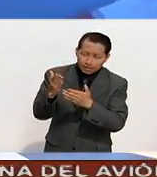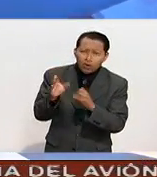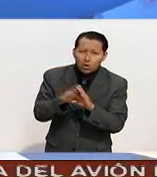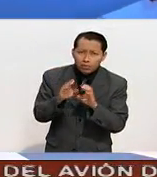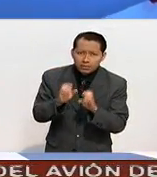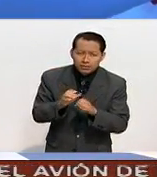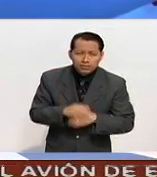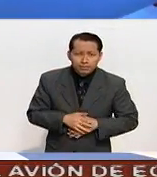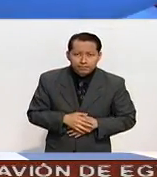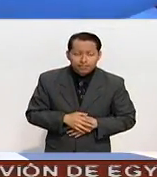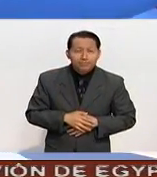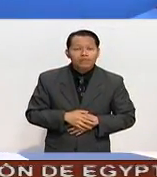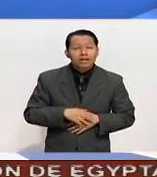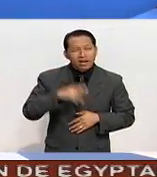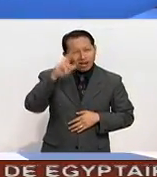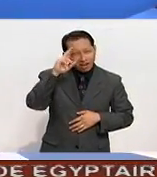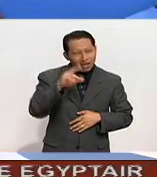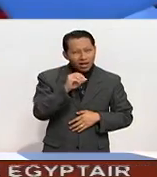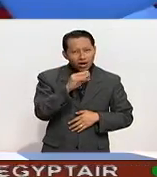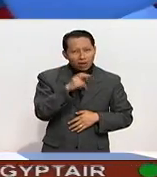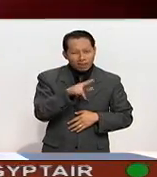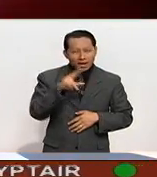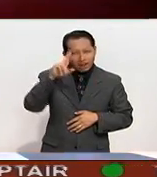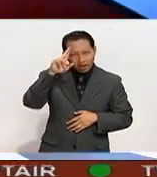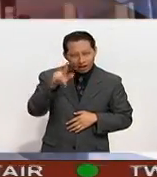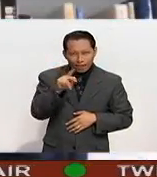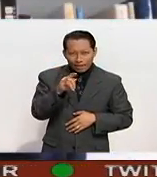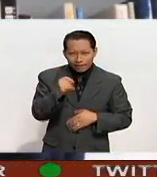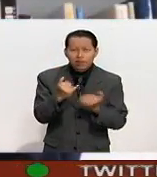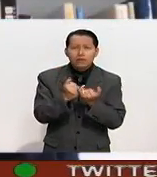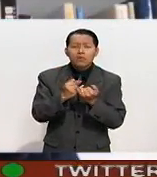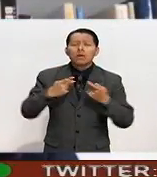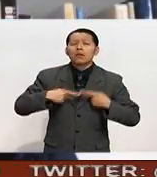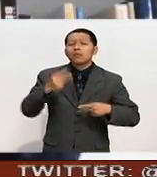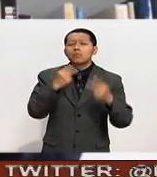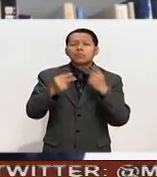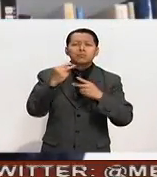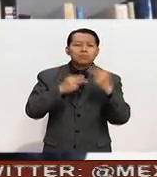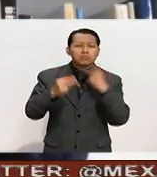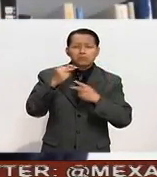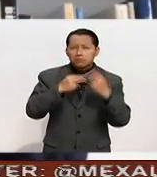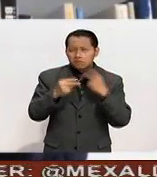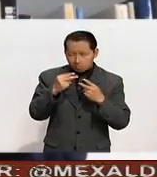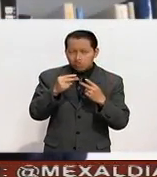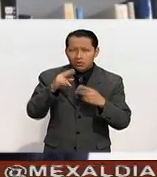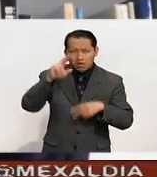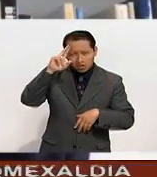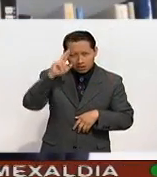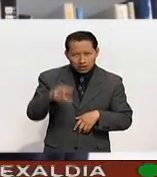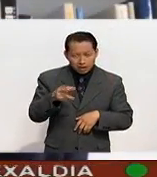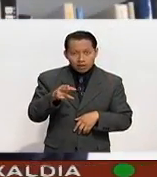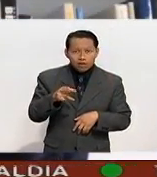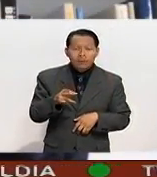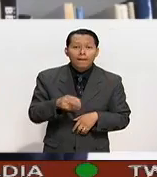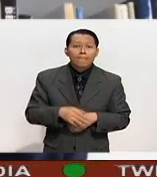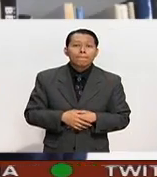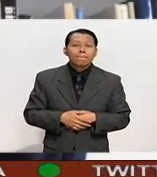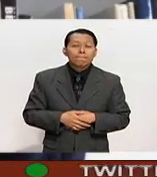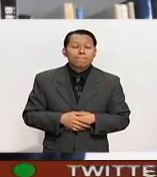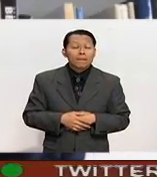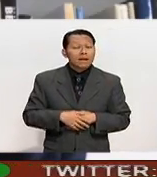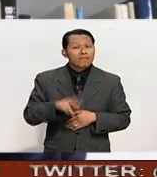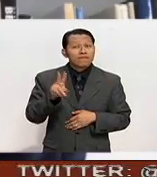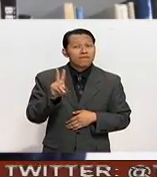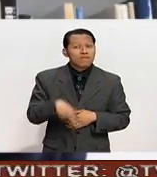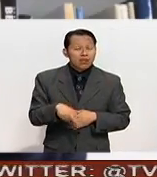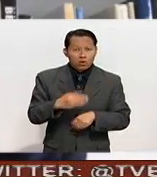¿Qué tal, Omar? ¿Qué tal, Pati? Buenos días al auditorio de nuestros noticiarios. Sí, hay una grave